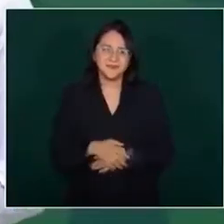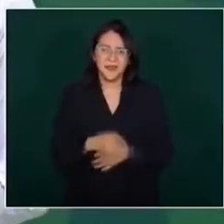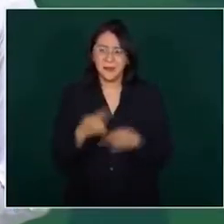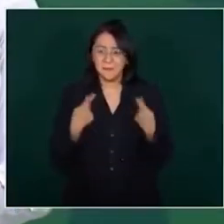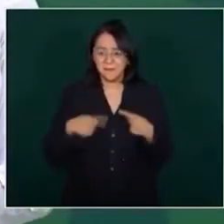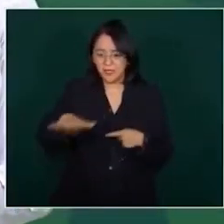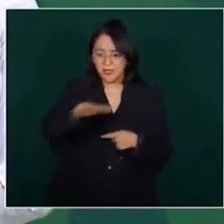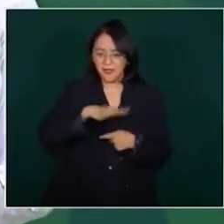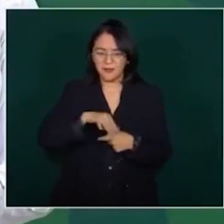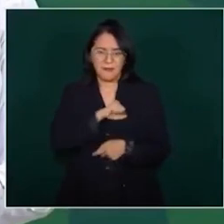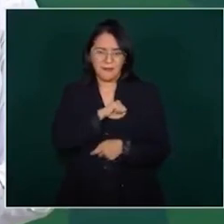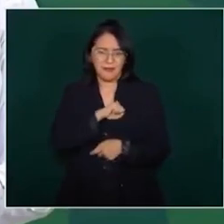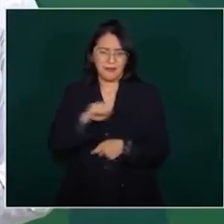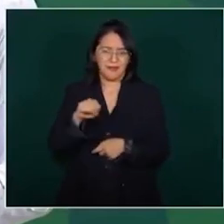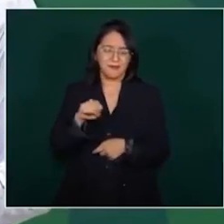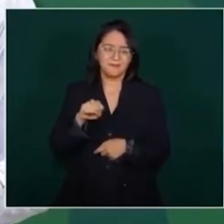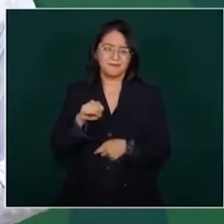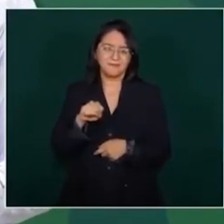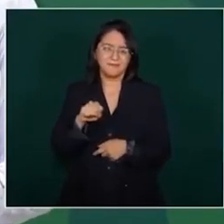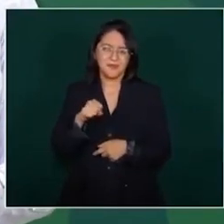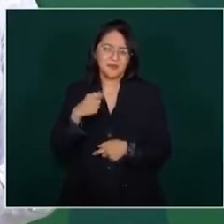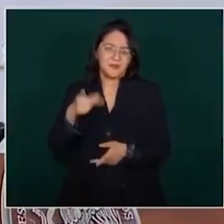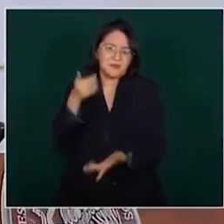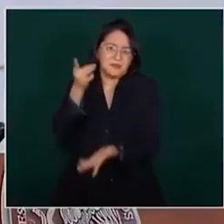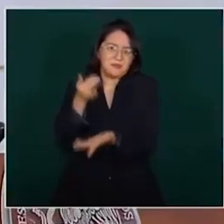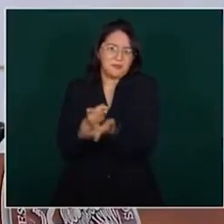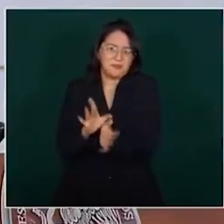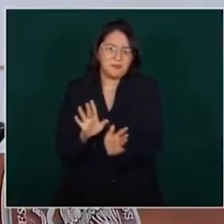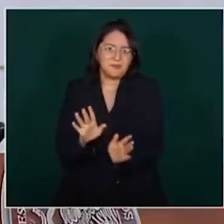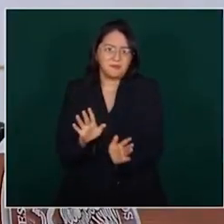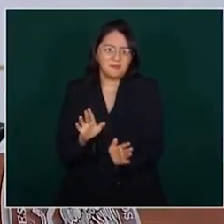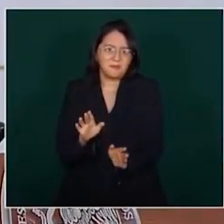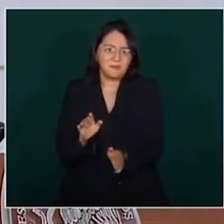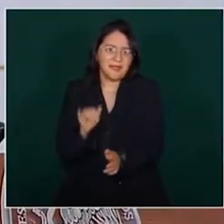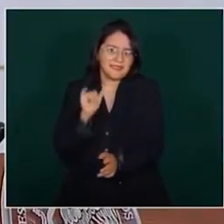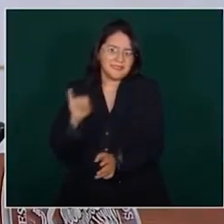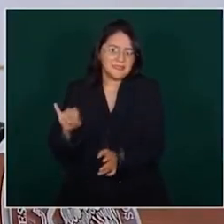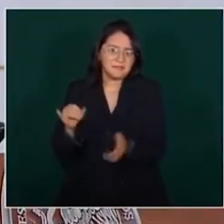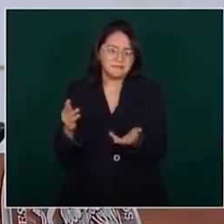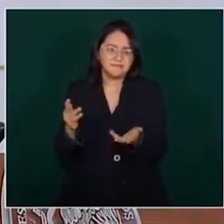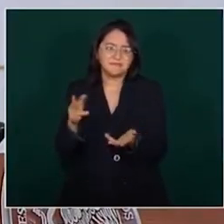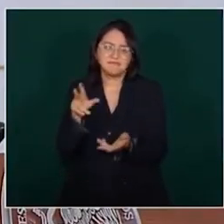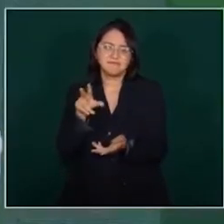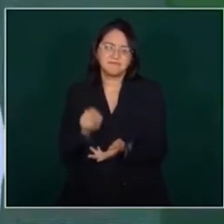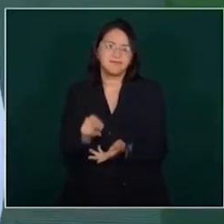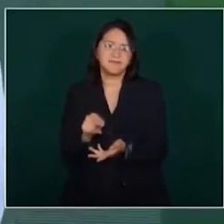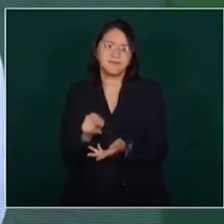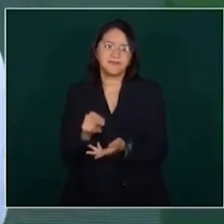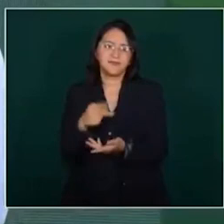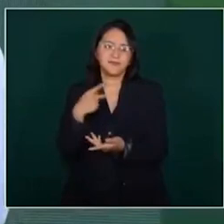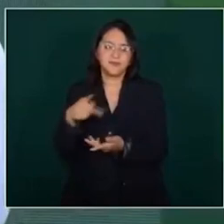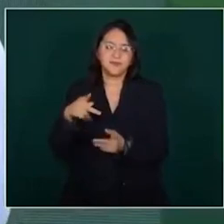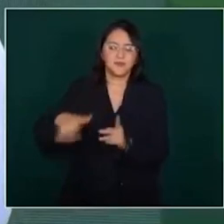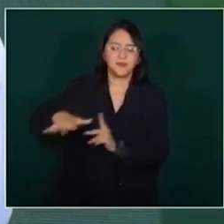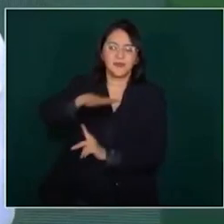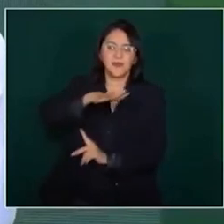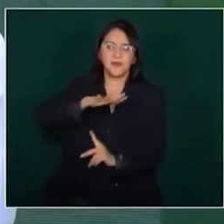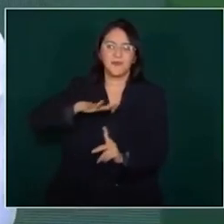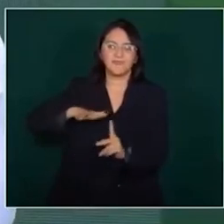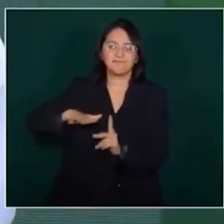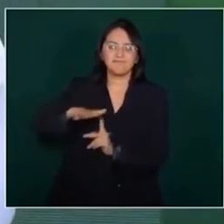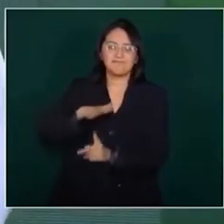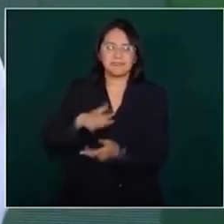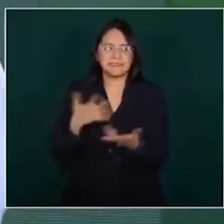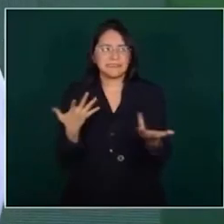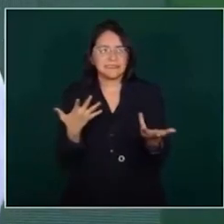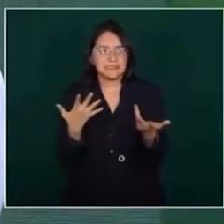mala por naturaleza. Son las circunstancias las que llevan a